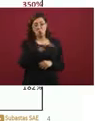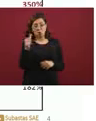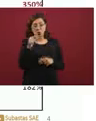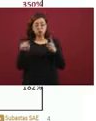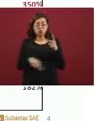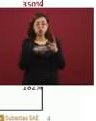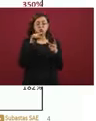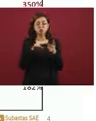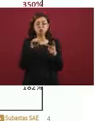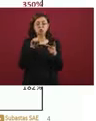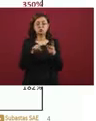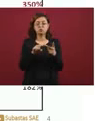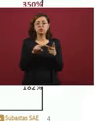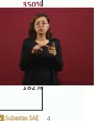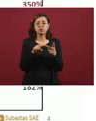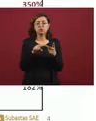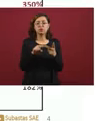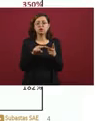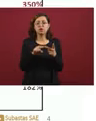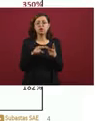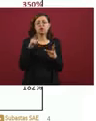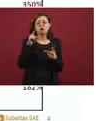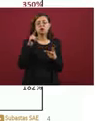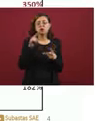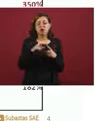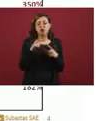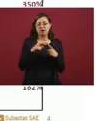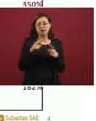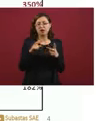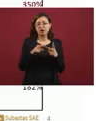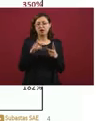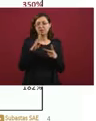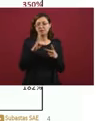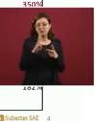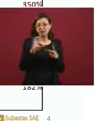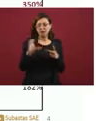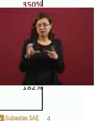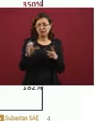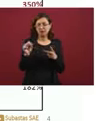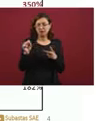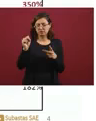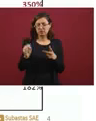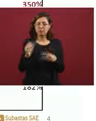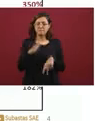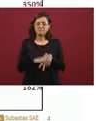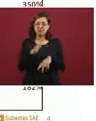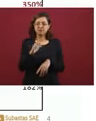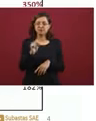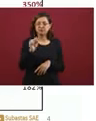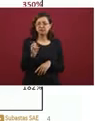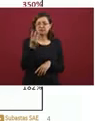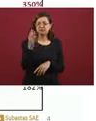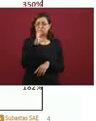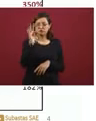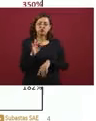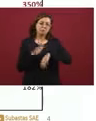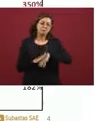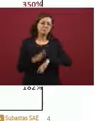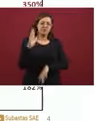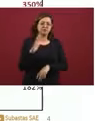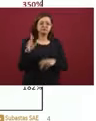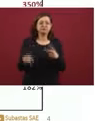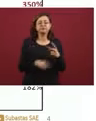el siguiente bien. En este caso, en la casa de Baja California Sur, la puja fue, el sobreprecio fue de 63%.